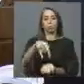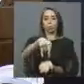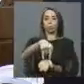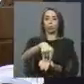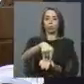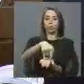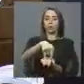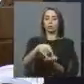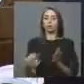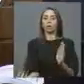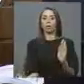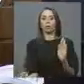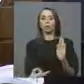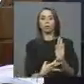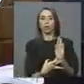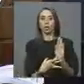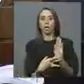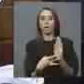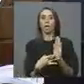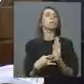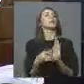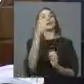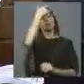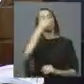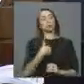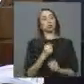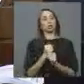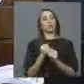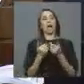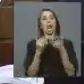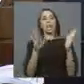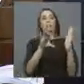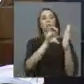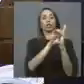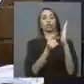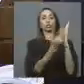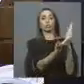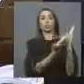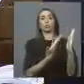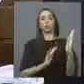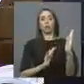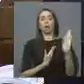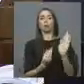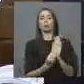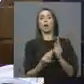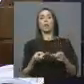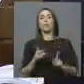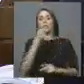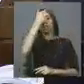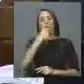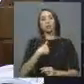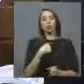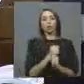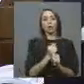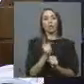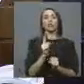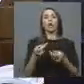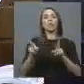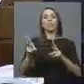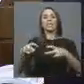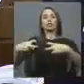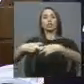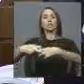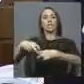violar de forma tan fragante la libertad de un trabajador que la Constitución la consagra en el derecho del trabajador y no en el derecho de un